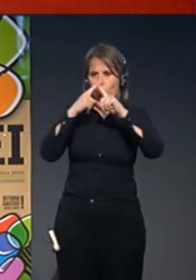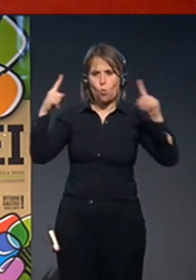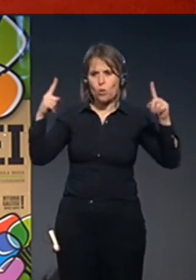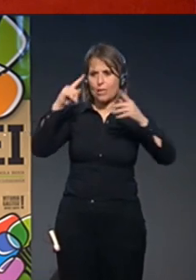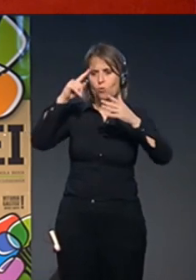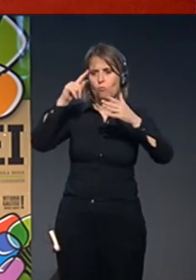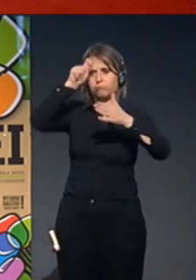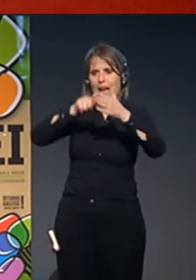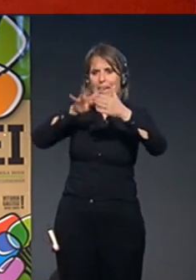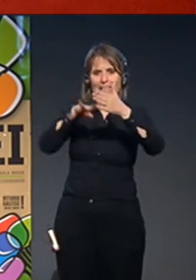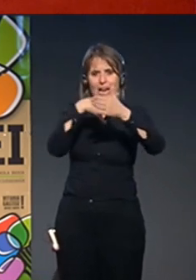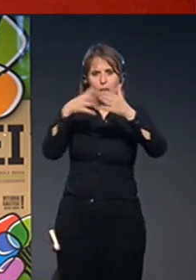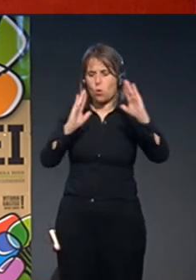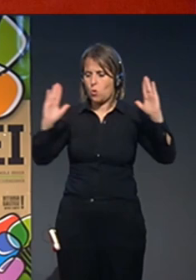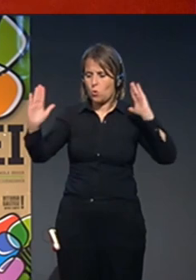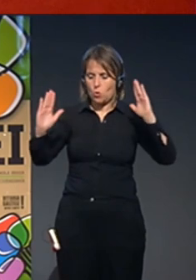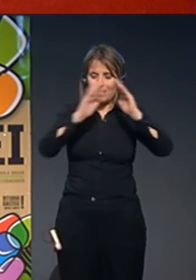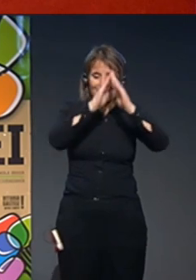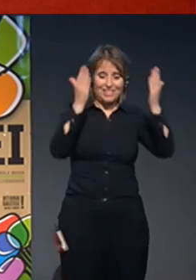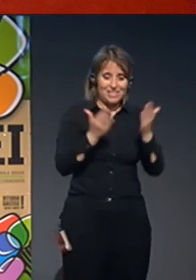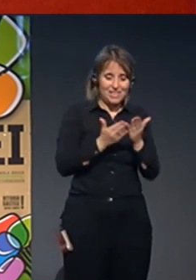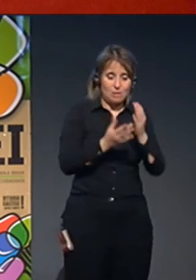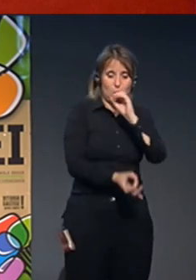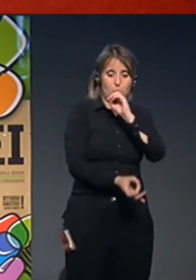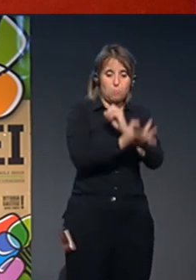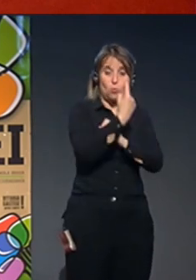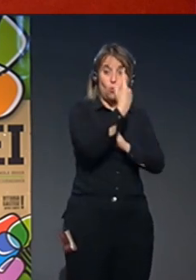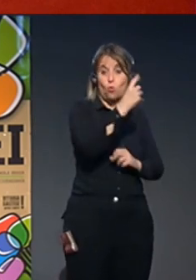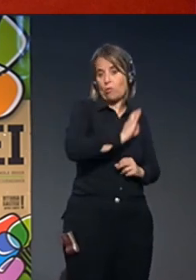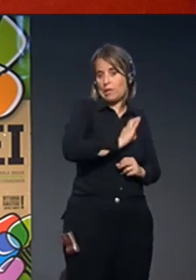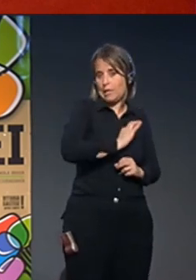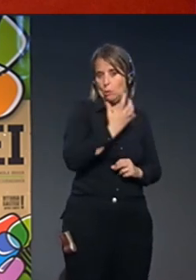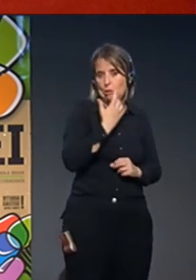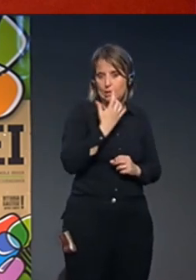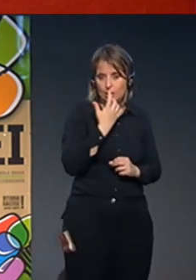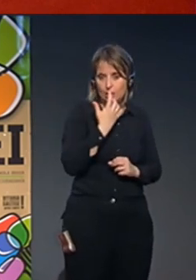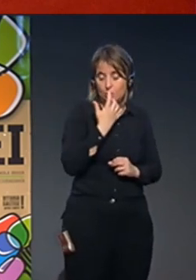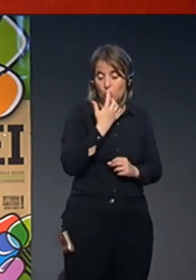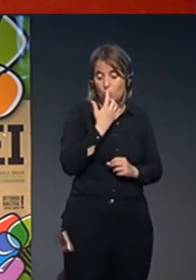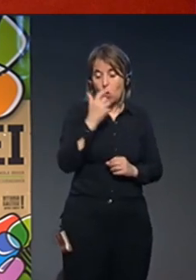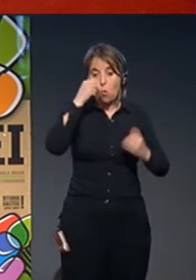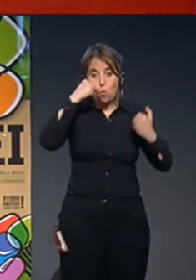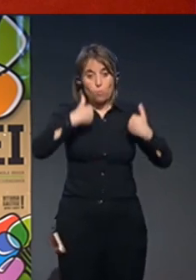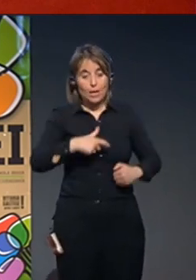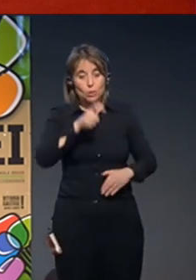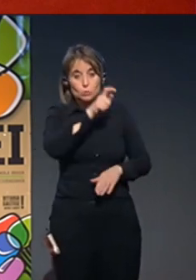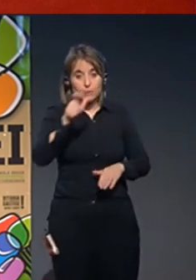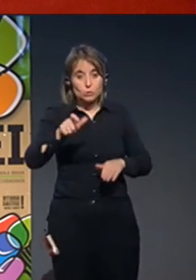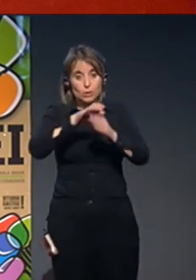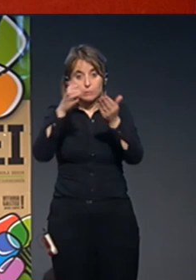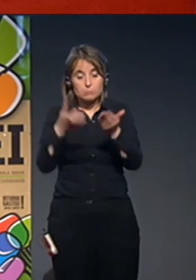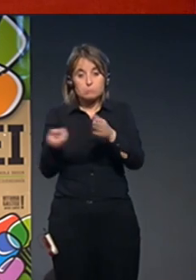de calendario y el planeta tierra hubiese aparecido el 1 de enero el ser humano